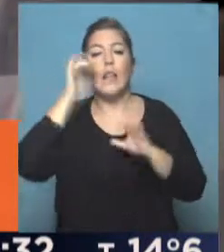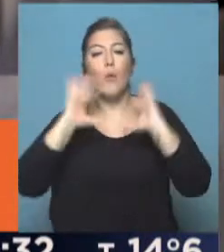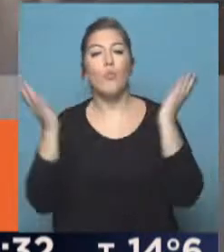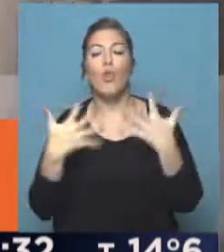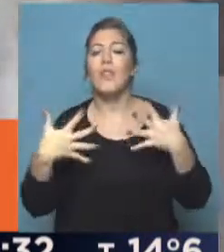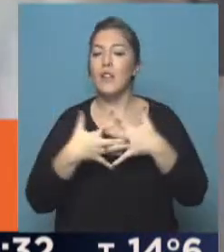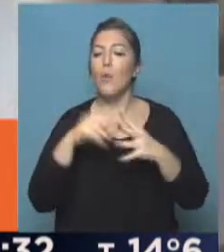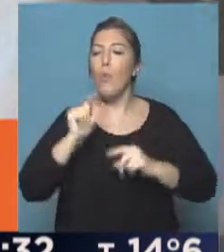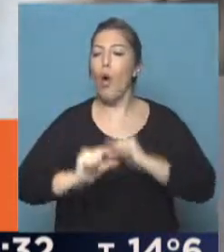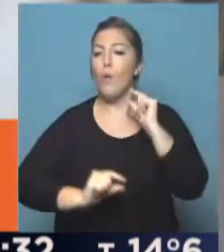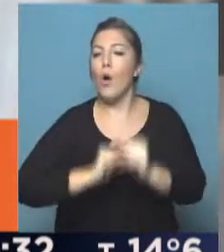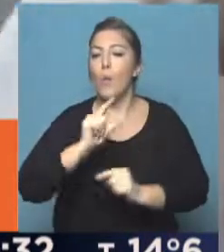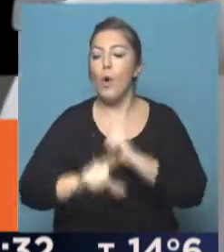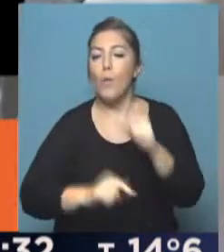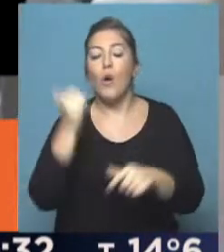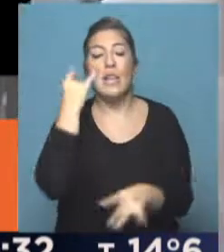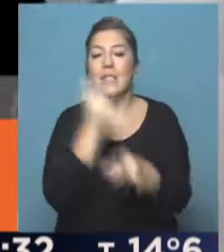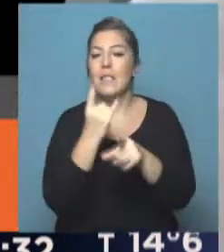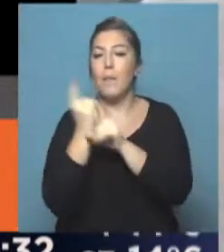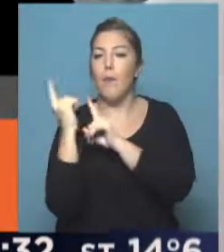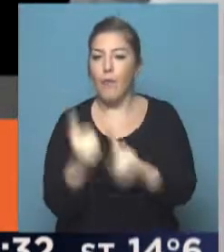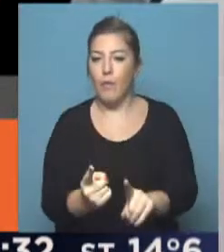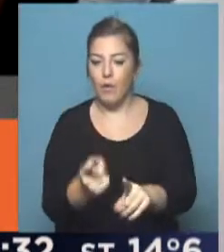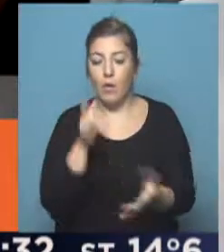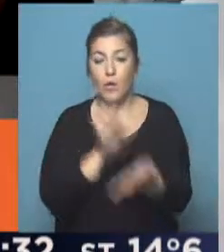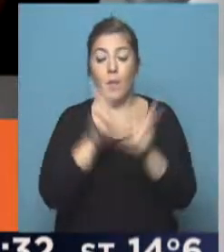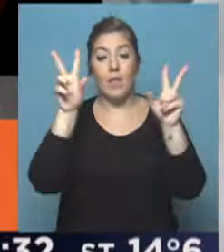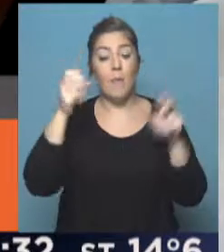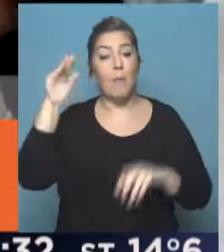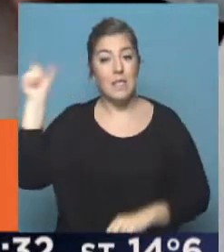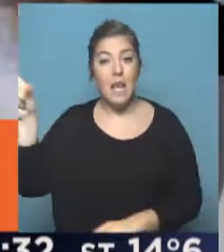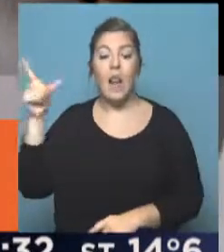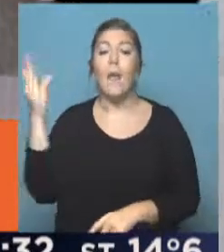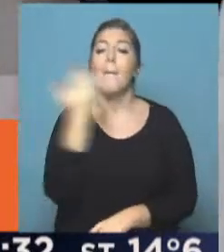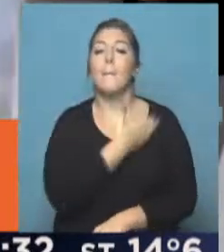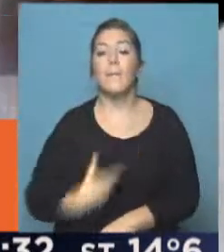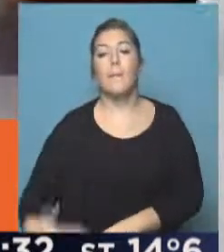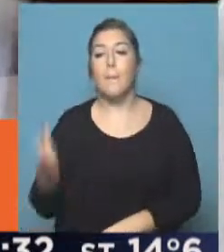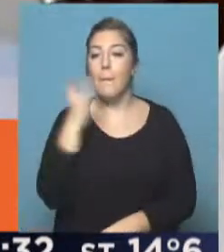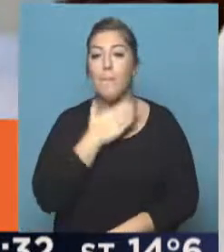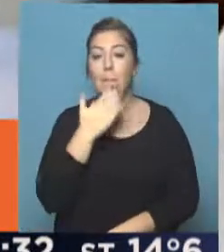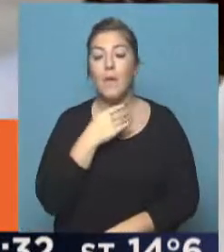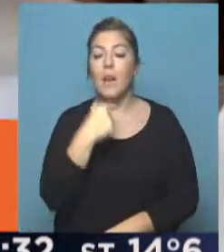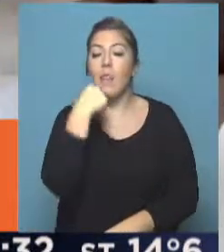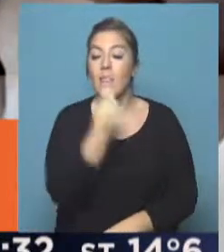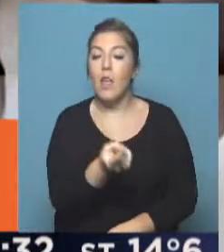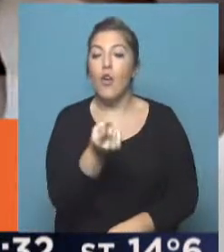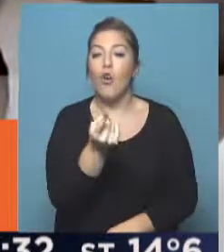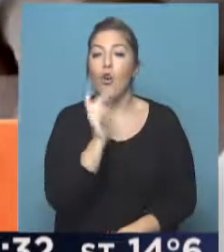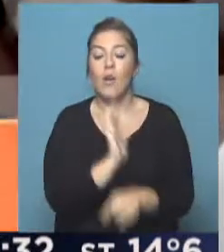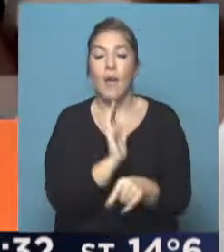integración gradual y siempre constante. Respecto al tema Brasil, el presidente Mauricio Macri afirmó que ve